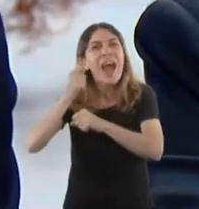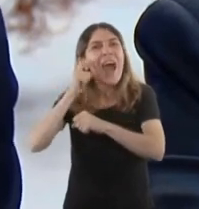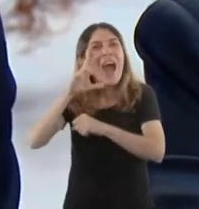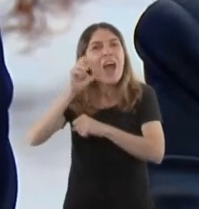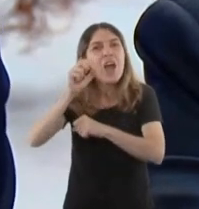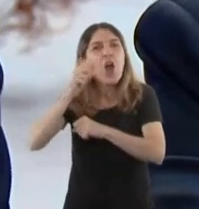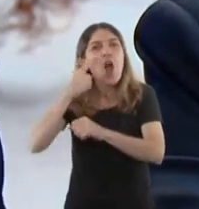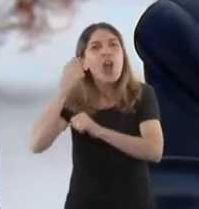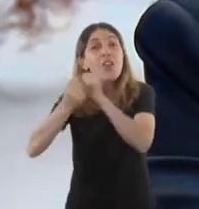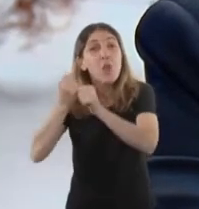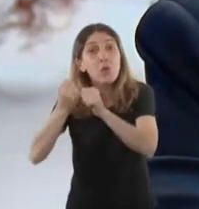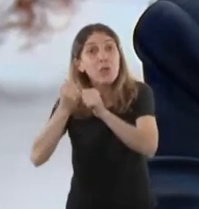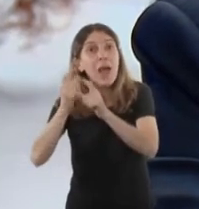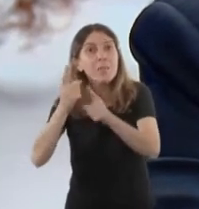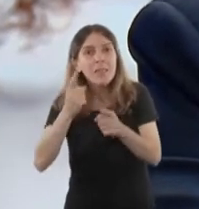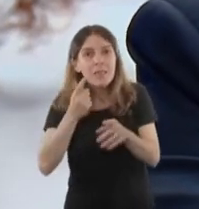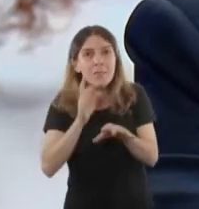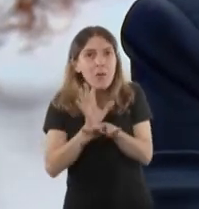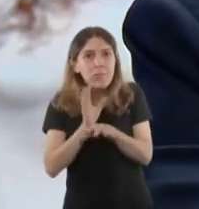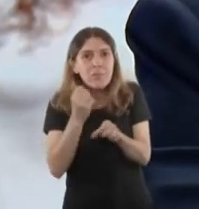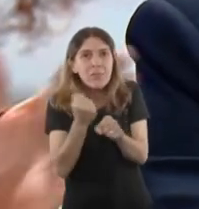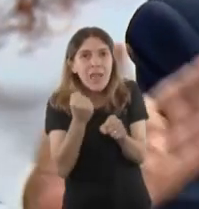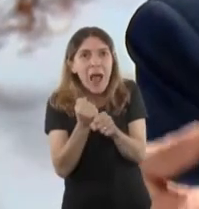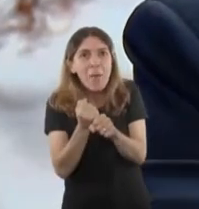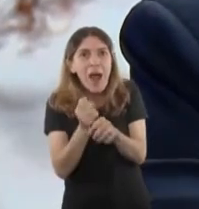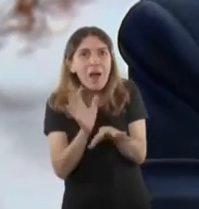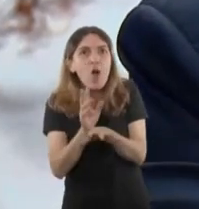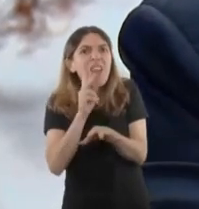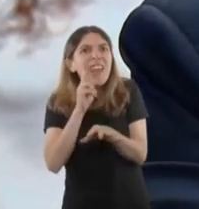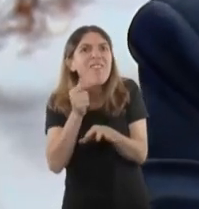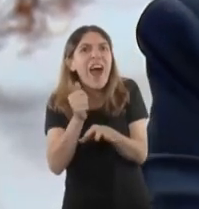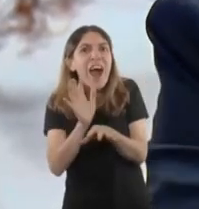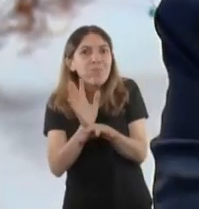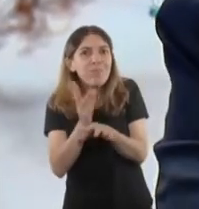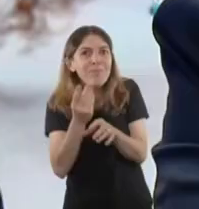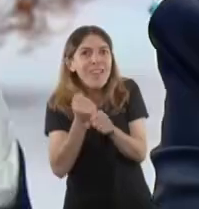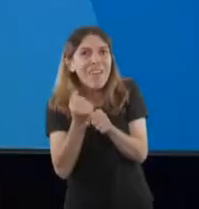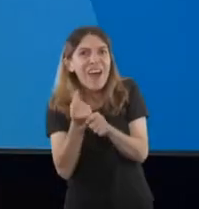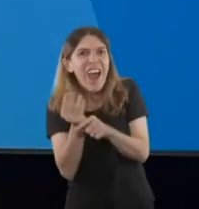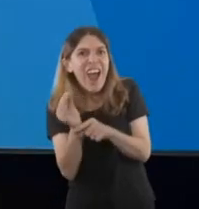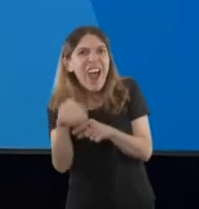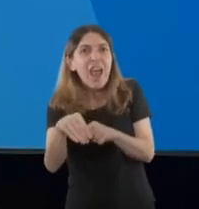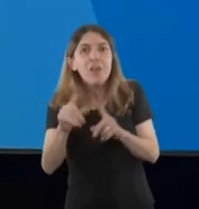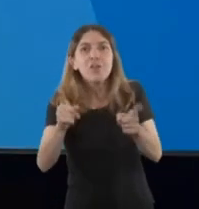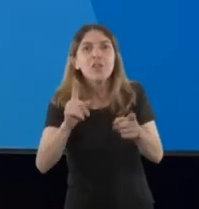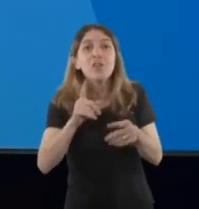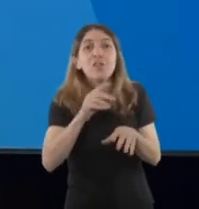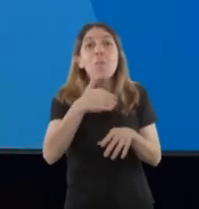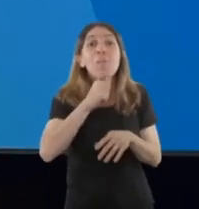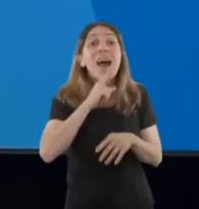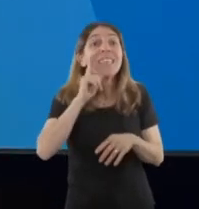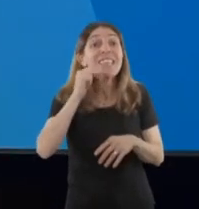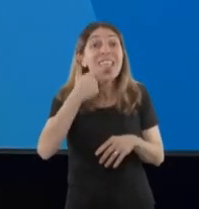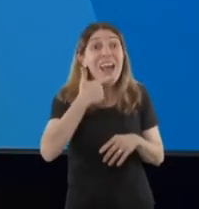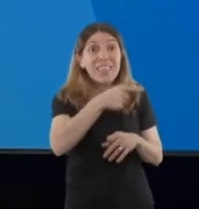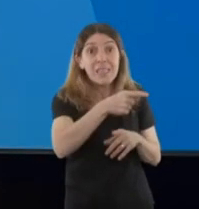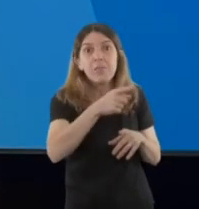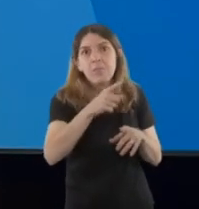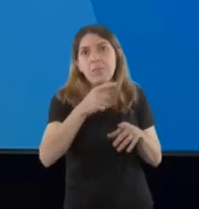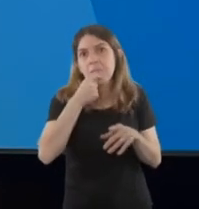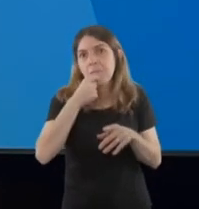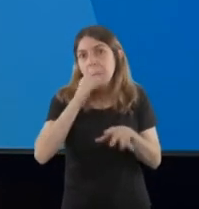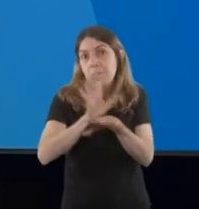el valor agregado para que como decía matías nuestras exportaciones primarias sean